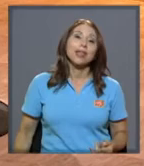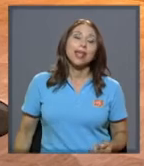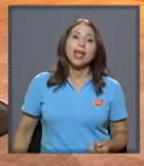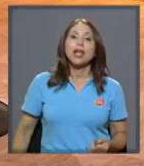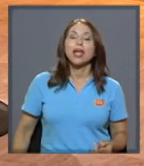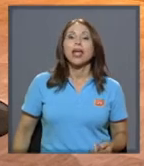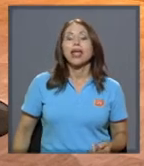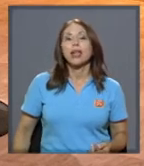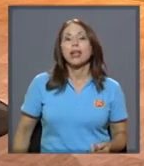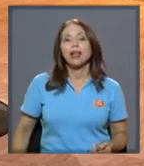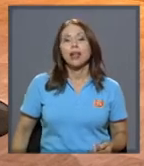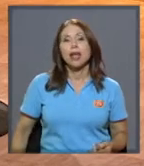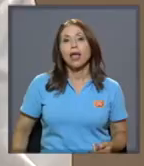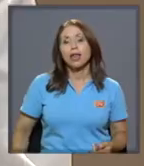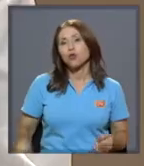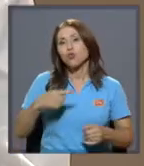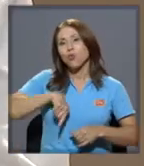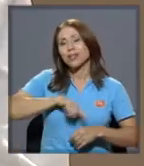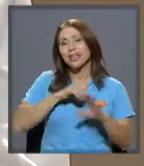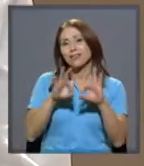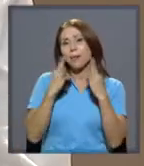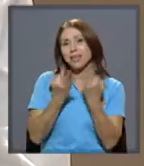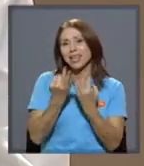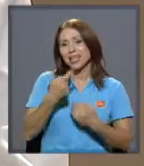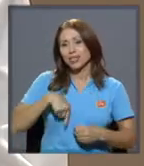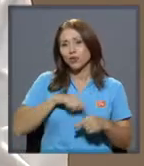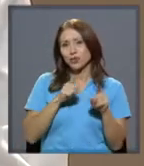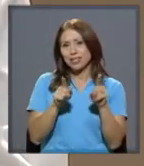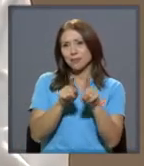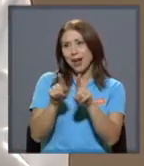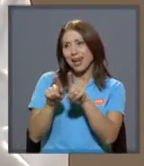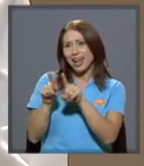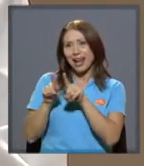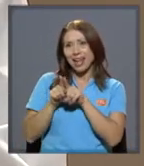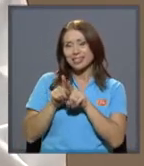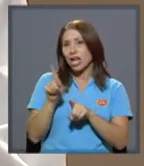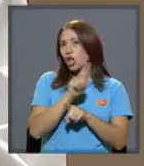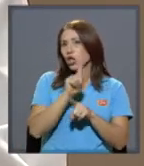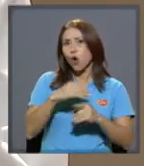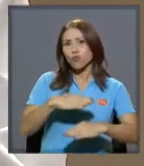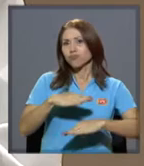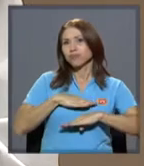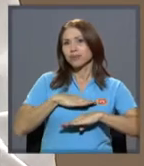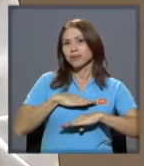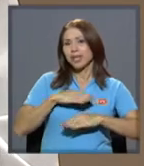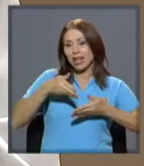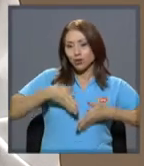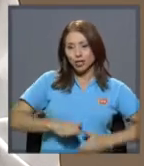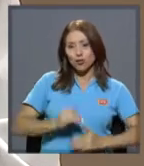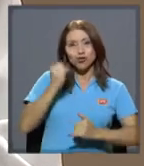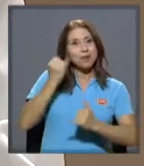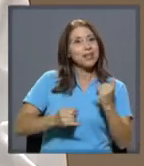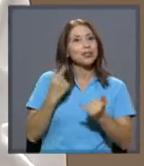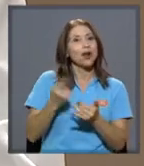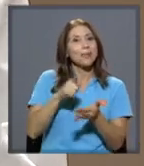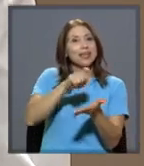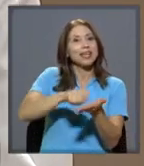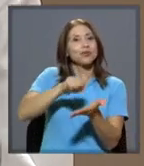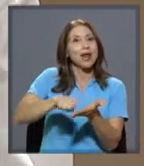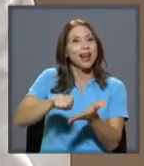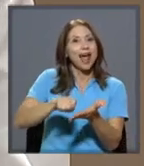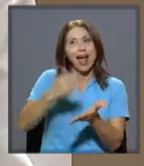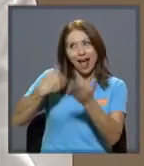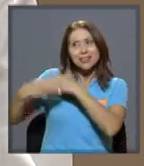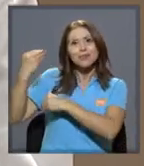nuestras familias o las parejas no se están conformando con que sus hijos terminen la educación primaria, como sí sucedía hace muchos años, e incluso